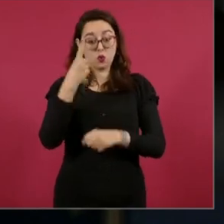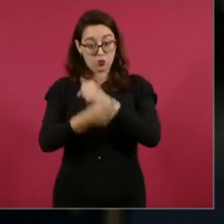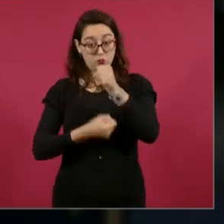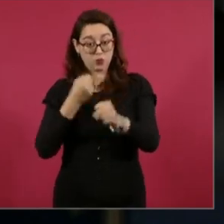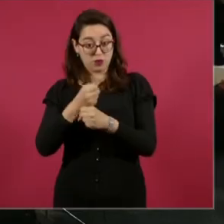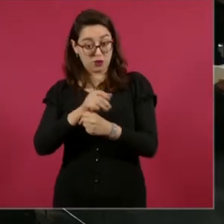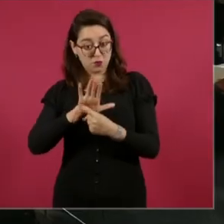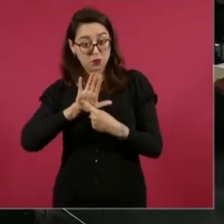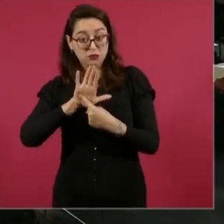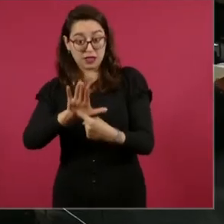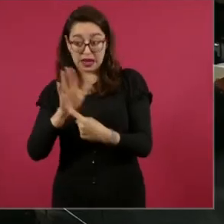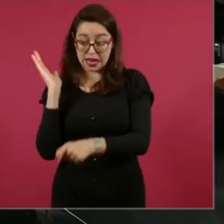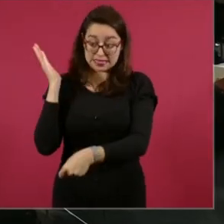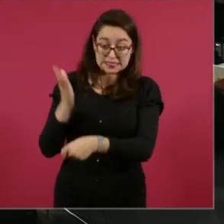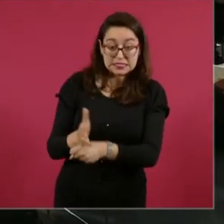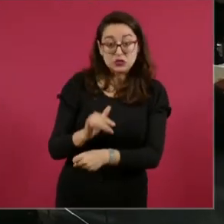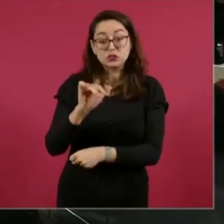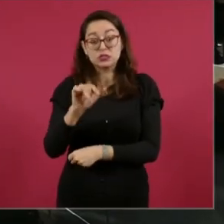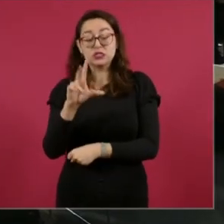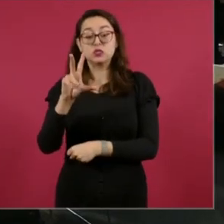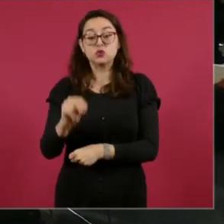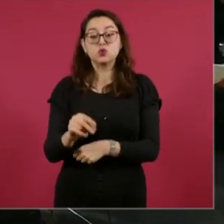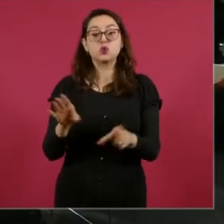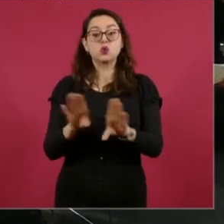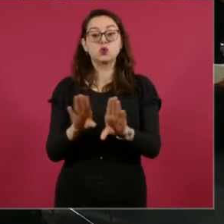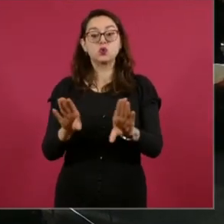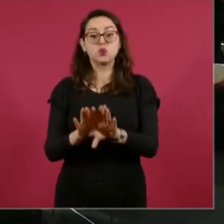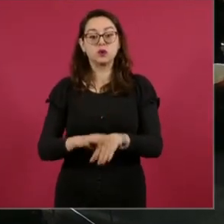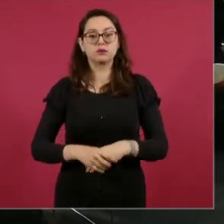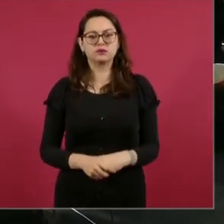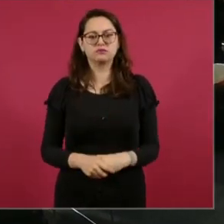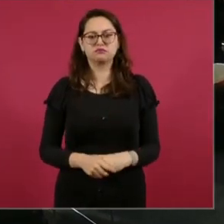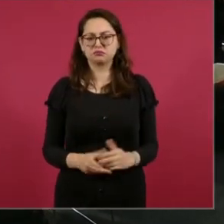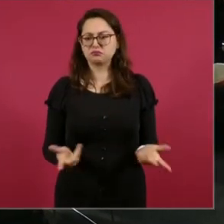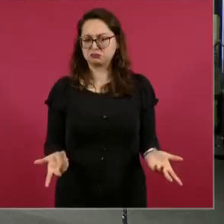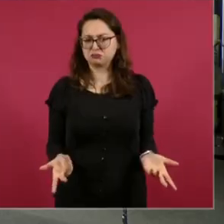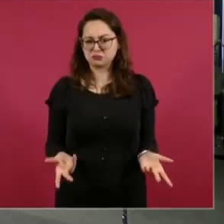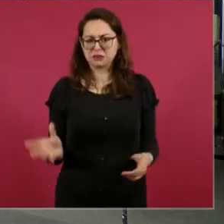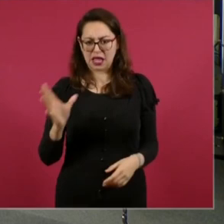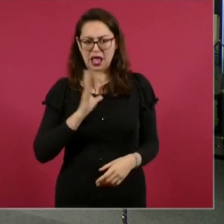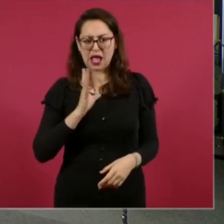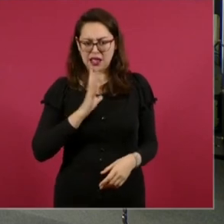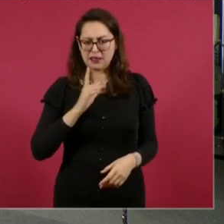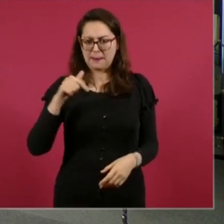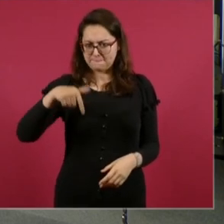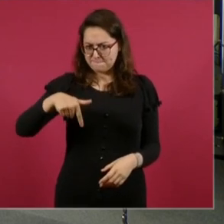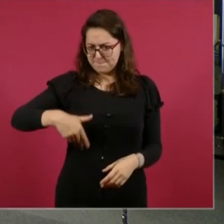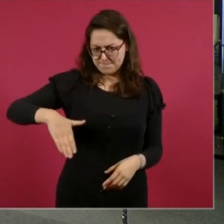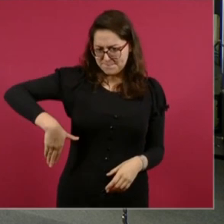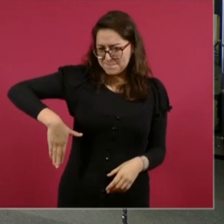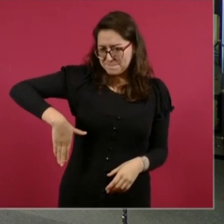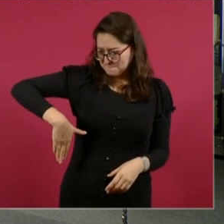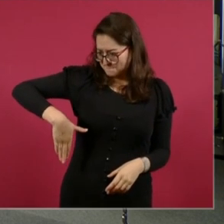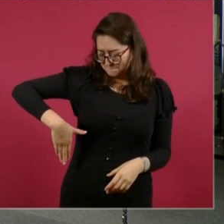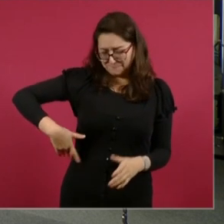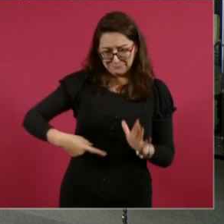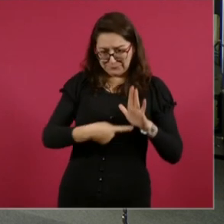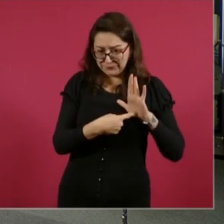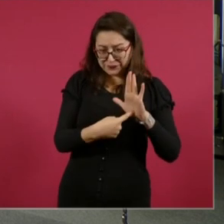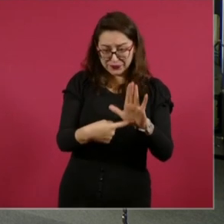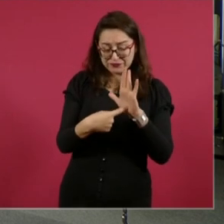conocerlo? Sí, ¿Cómo van los avances? Aquí hay una sección, esta de cero